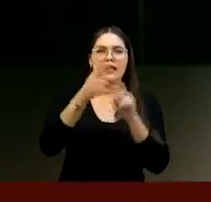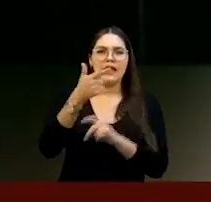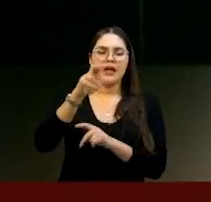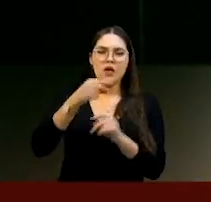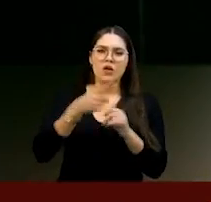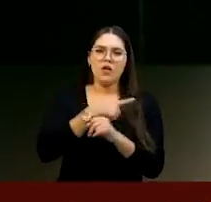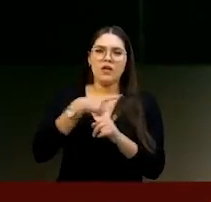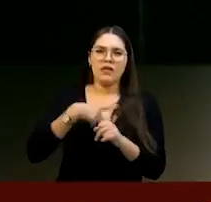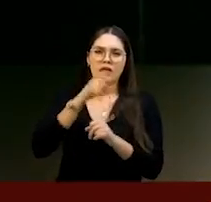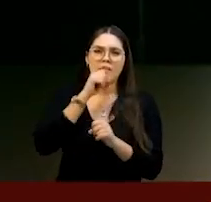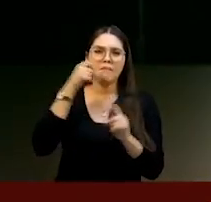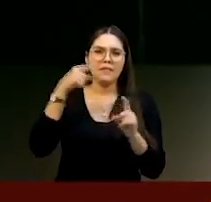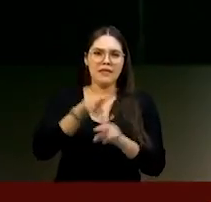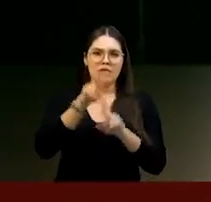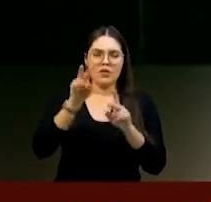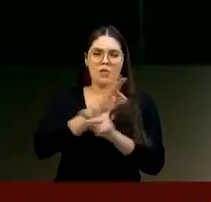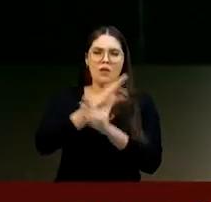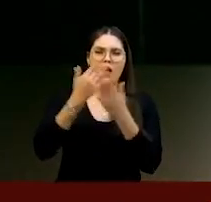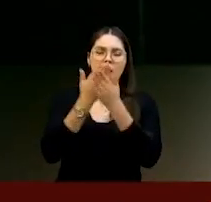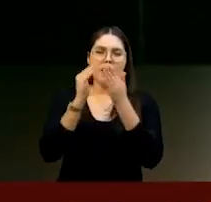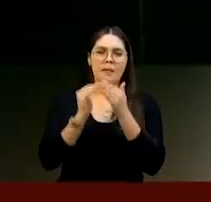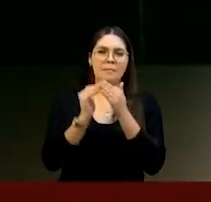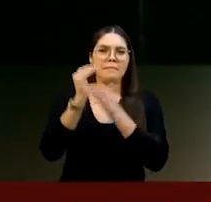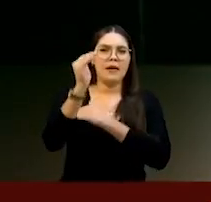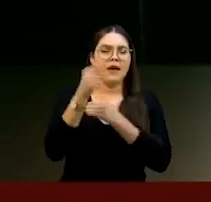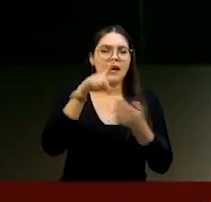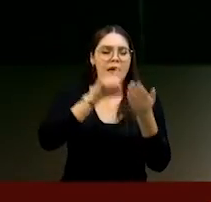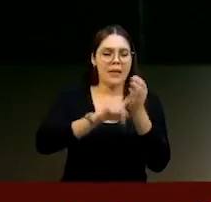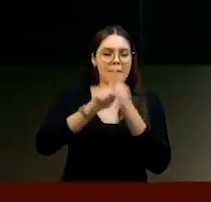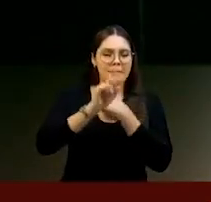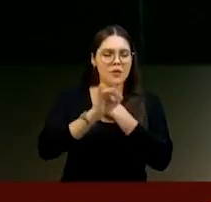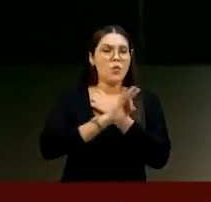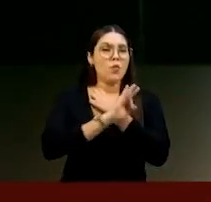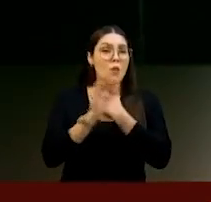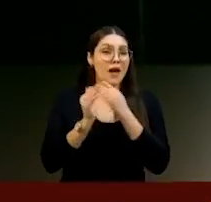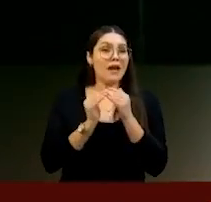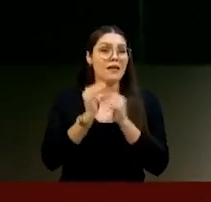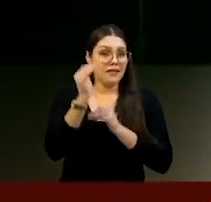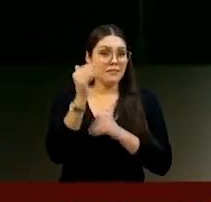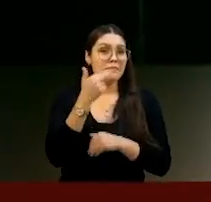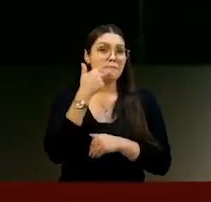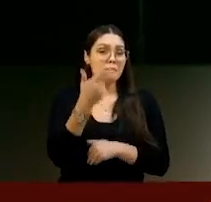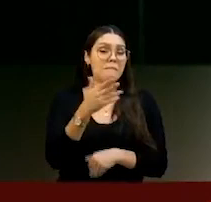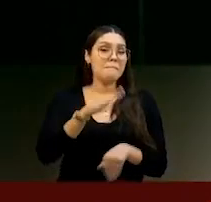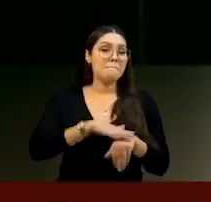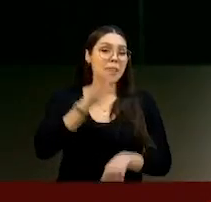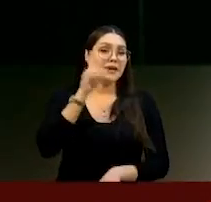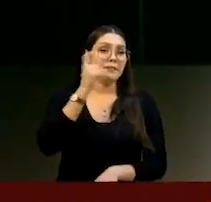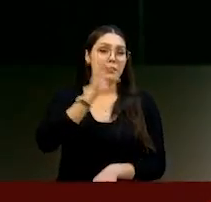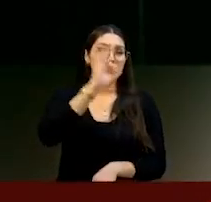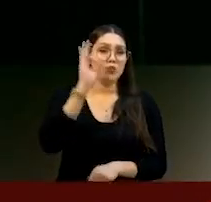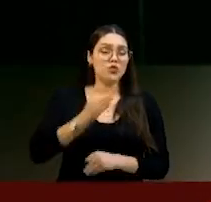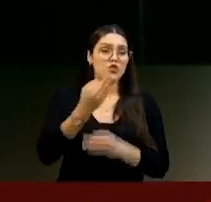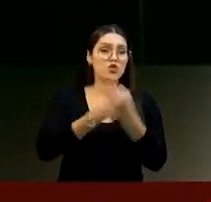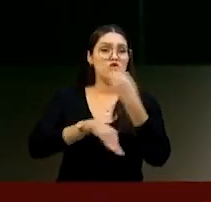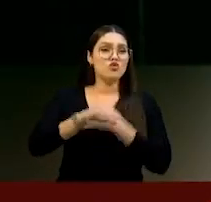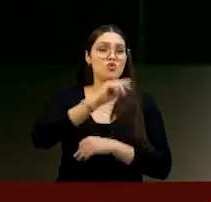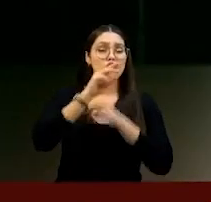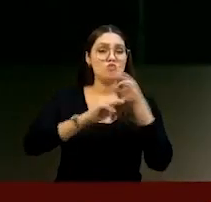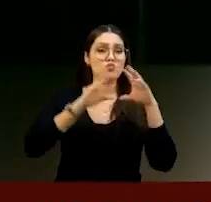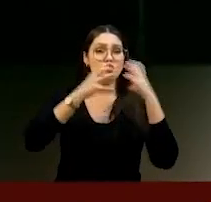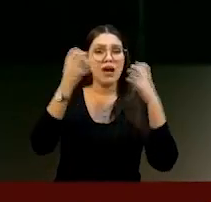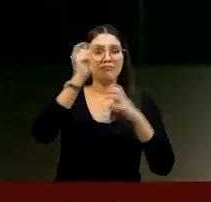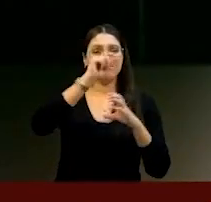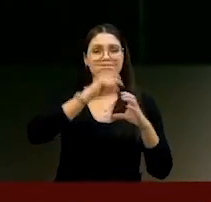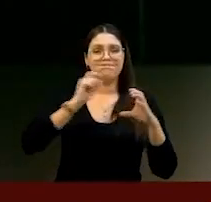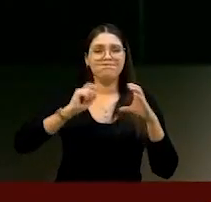ratificación podría aumentar el producto interno bruto per cápita en un 20% en todas las regiones del mundo